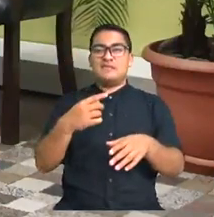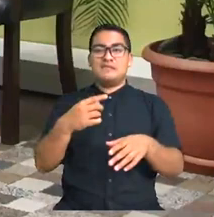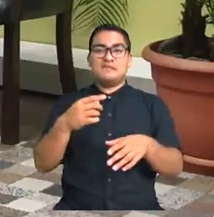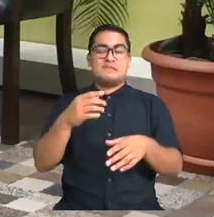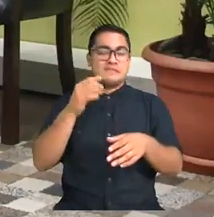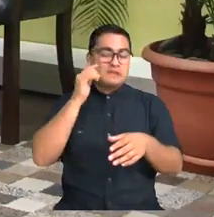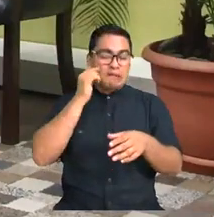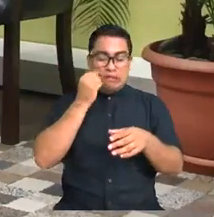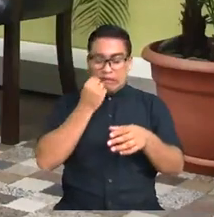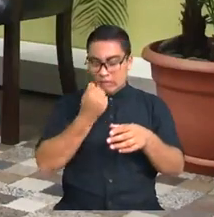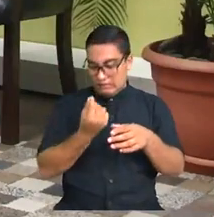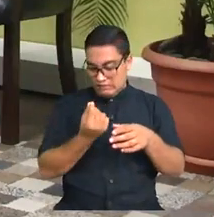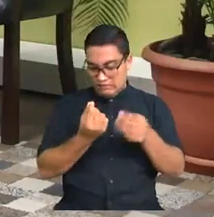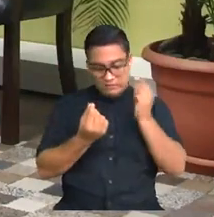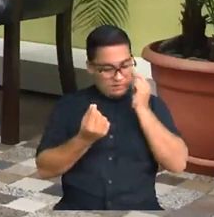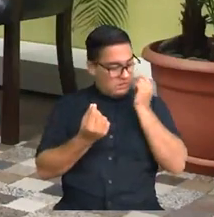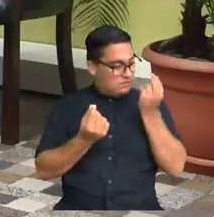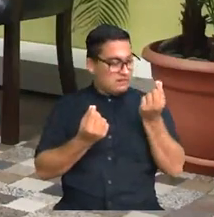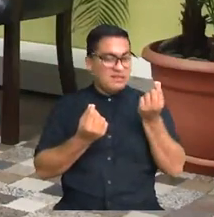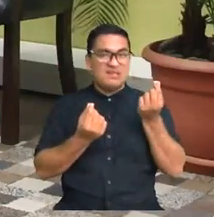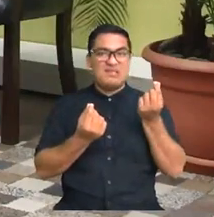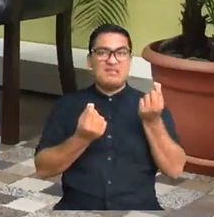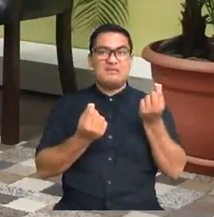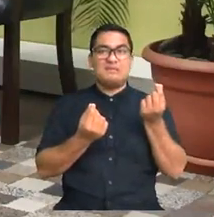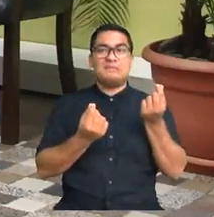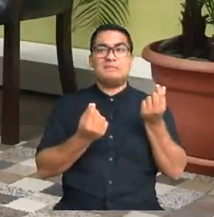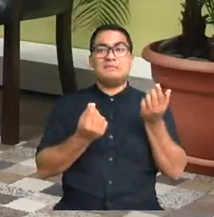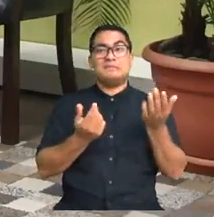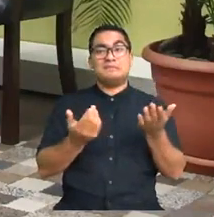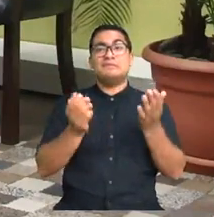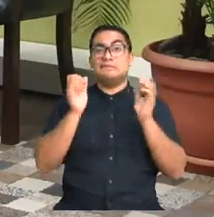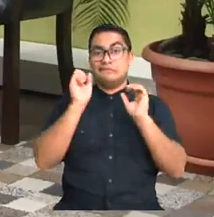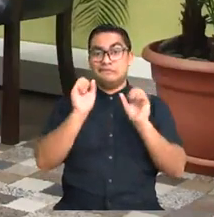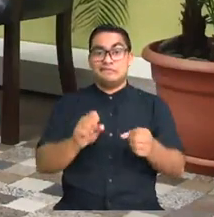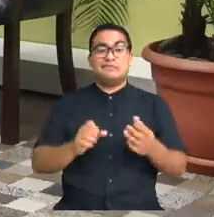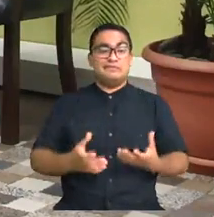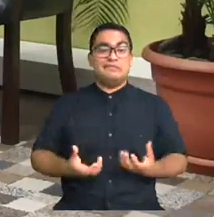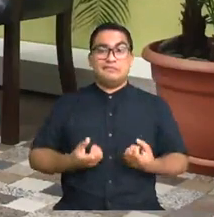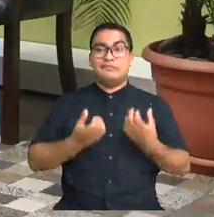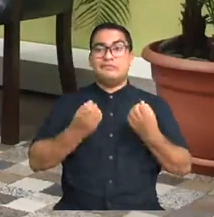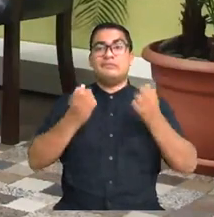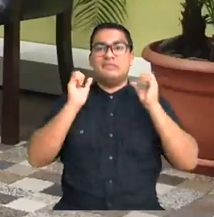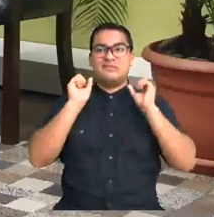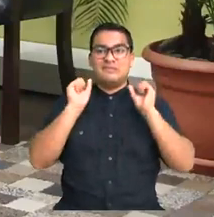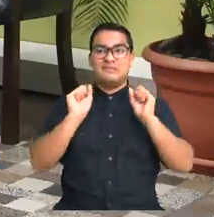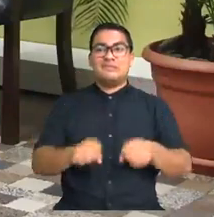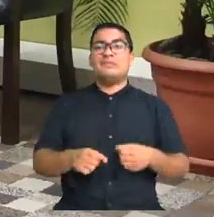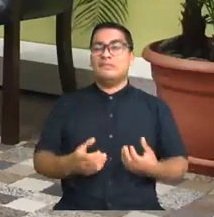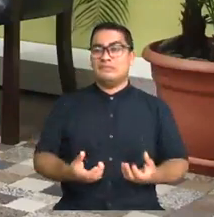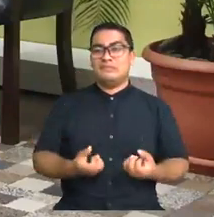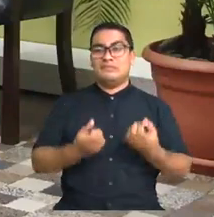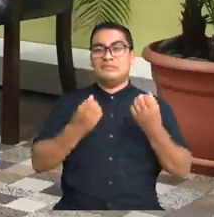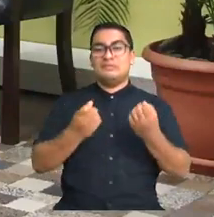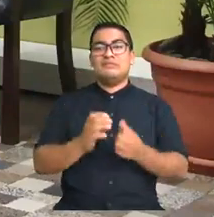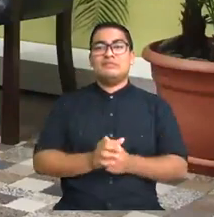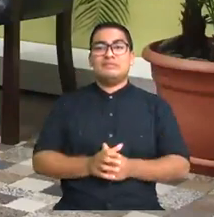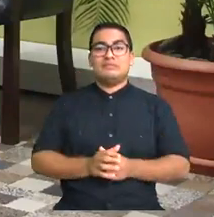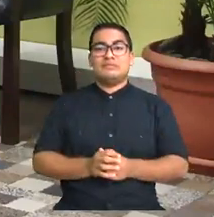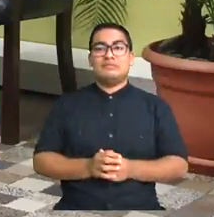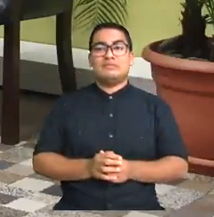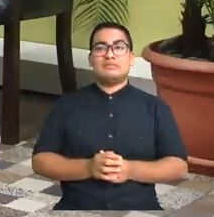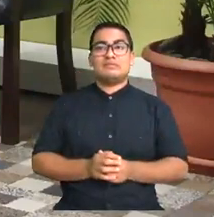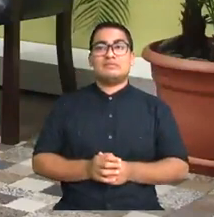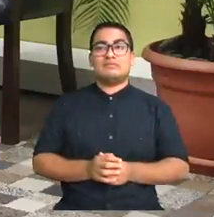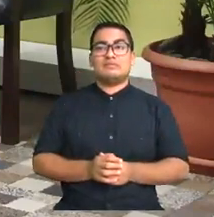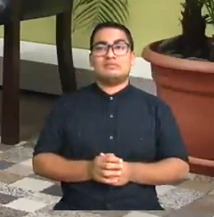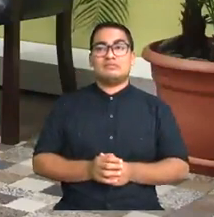pelado, al menos 2 veces en la vida, generalmente después de los 16 años. Entonces, no es que sea un